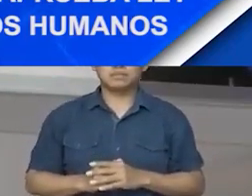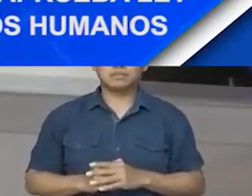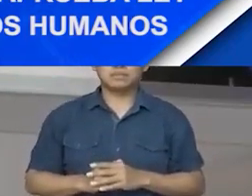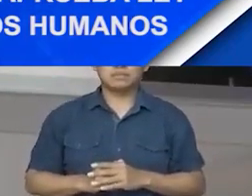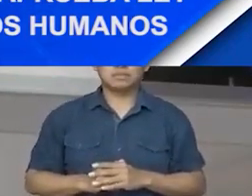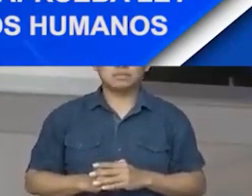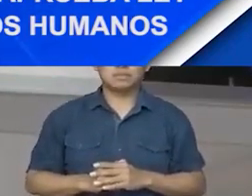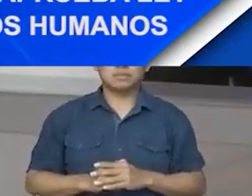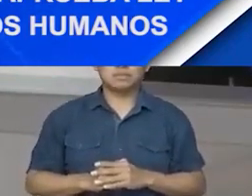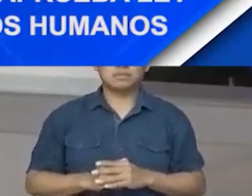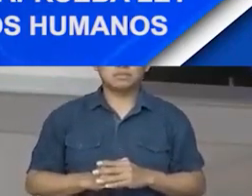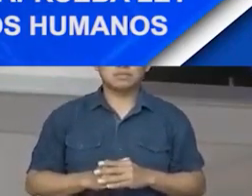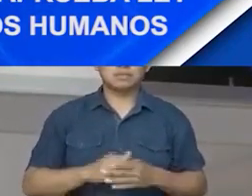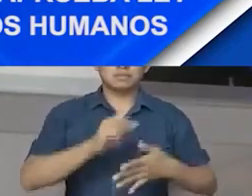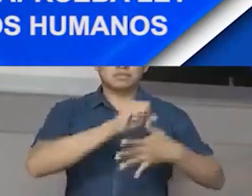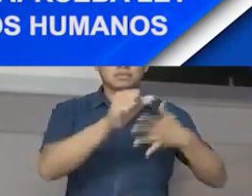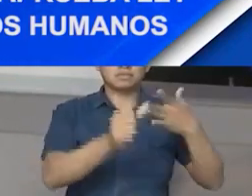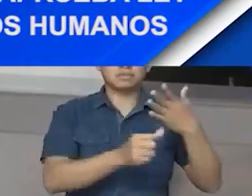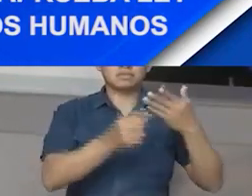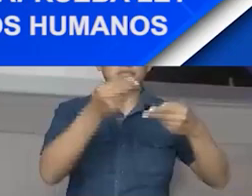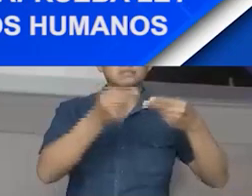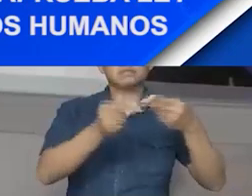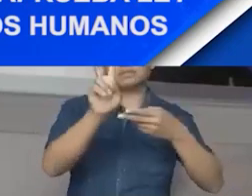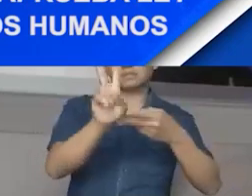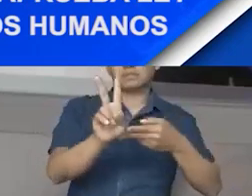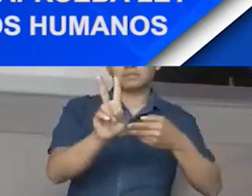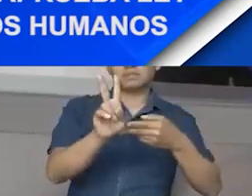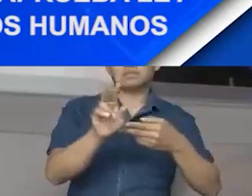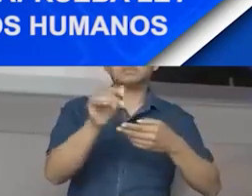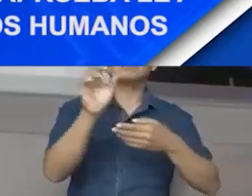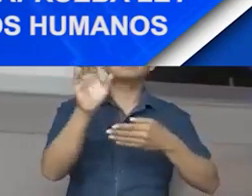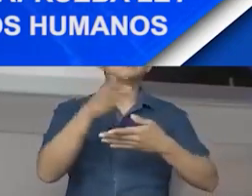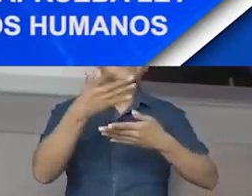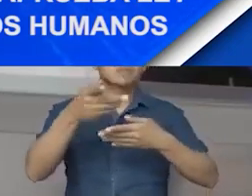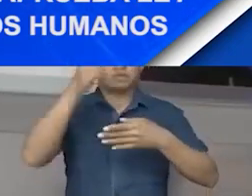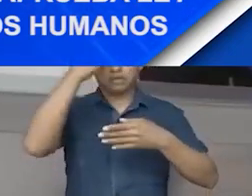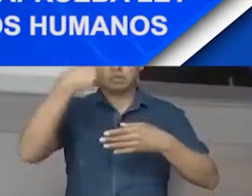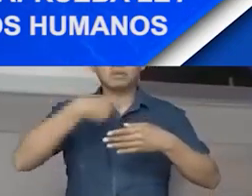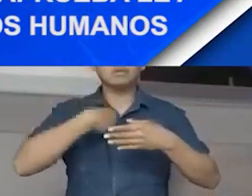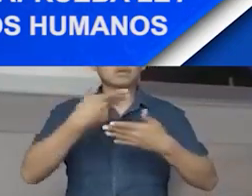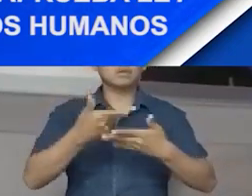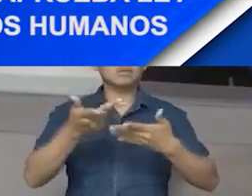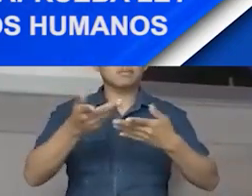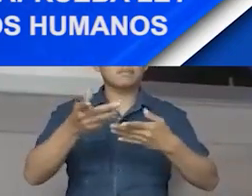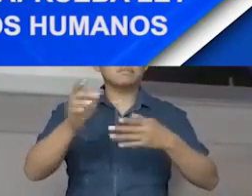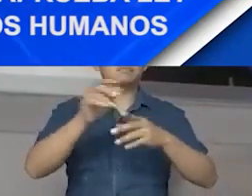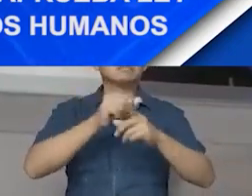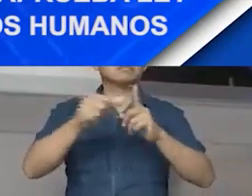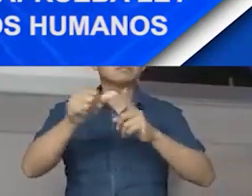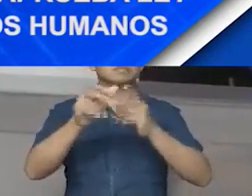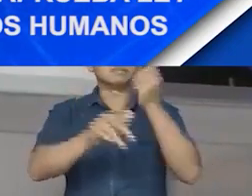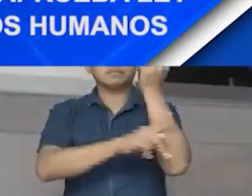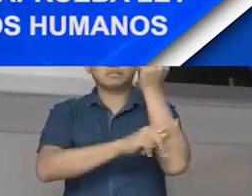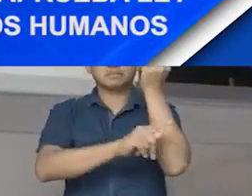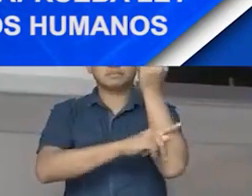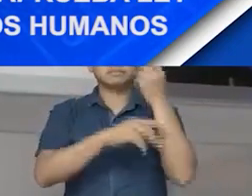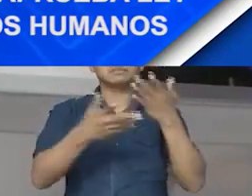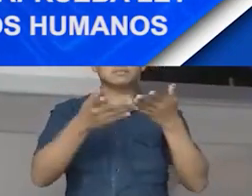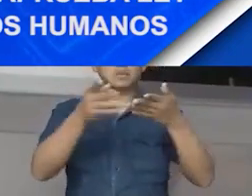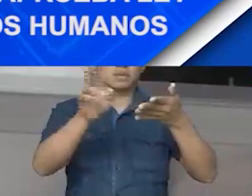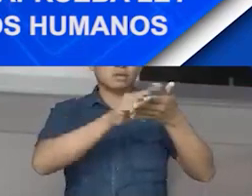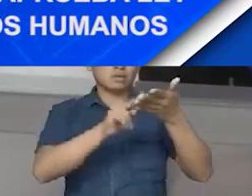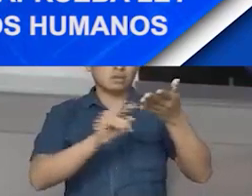y el artículo 12, funciones, el Procurador General de la República tiene a su cargo las